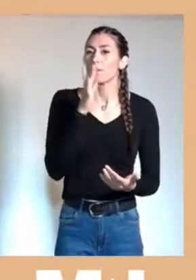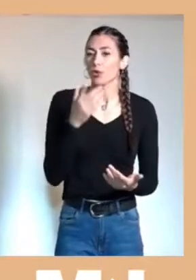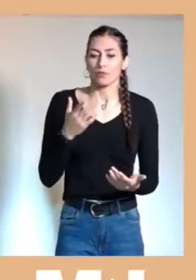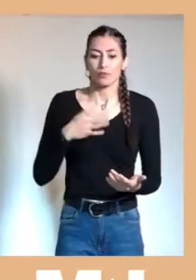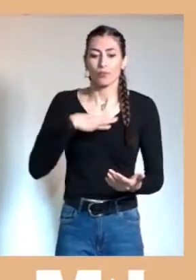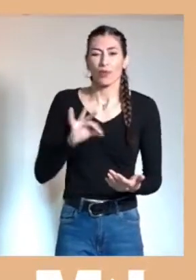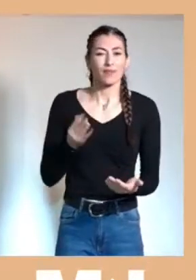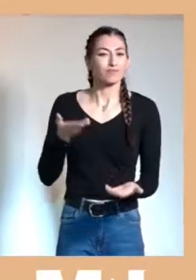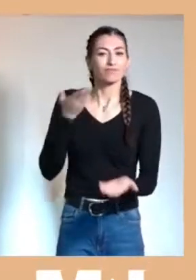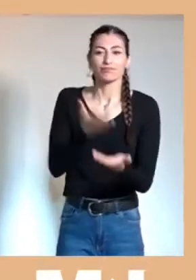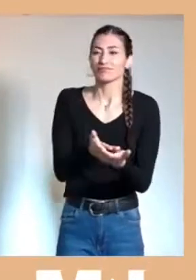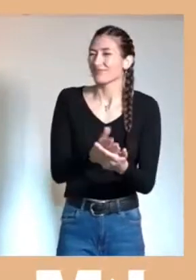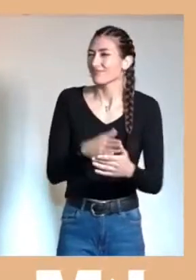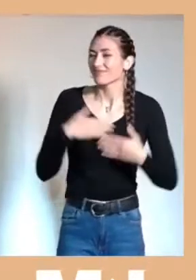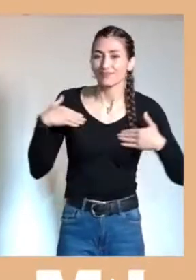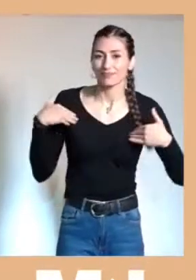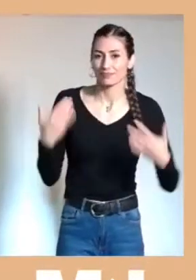propuesta